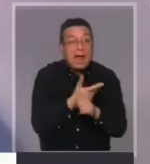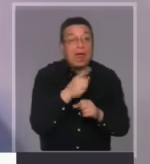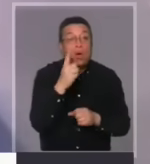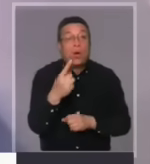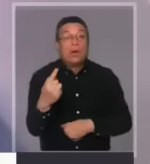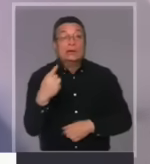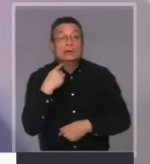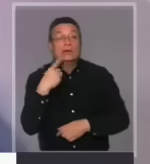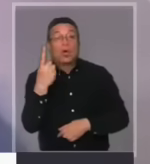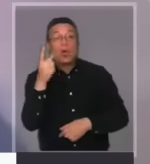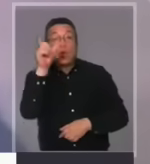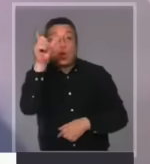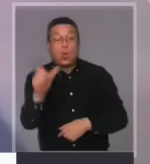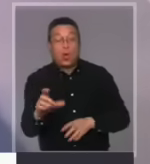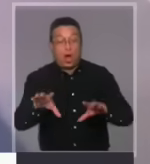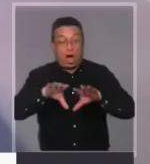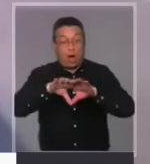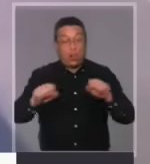que no estaba